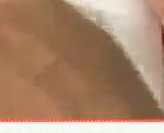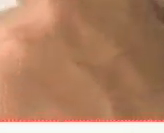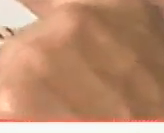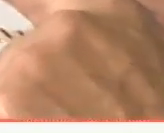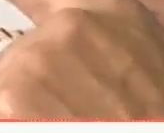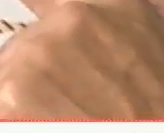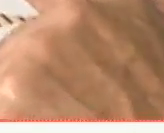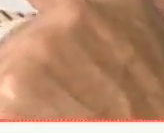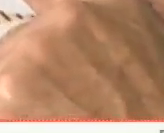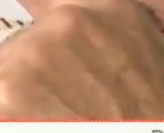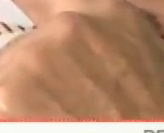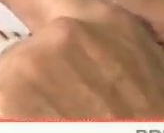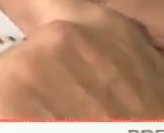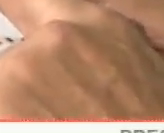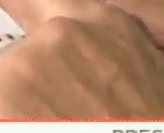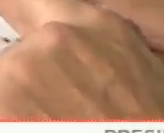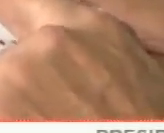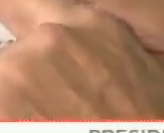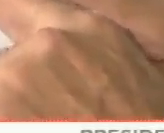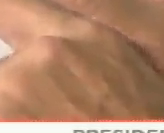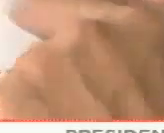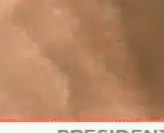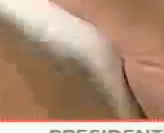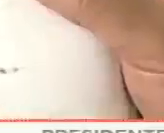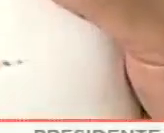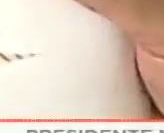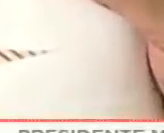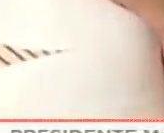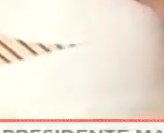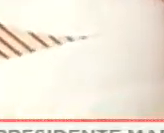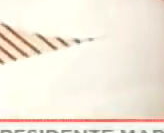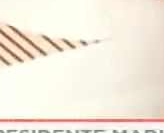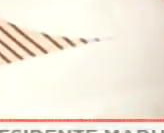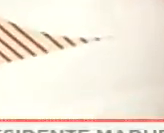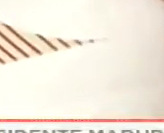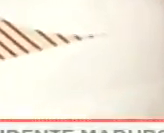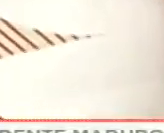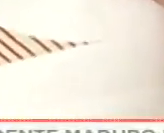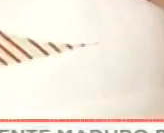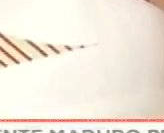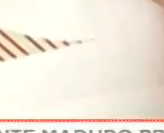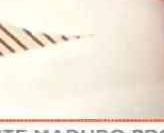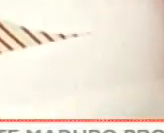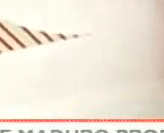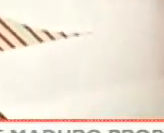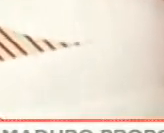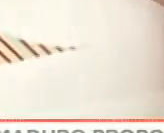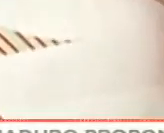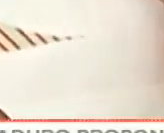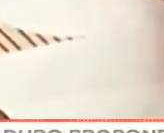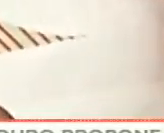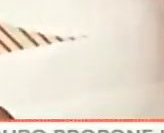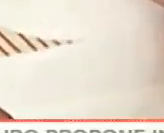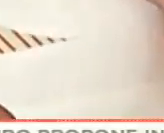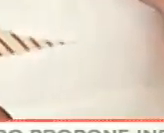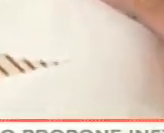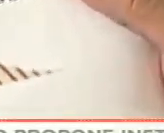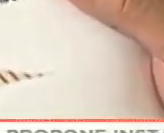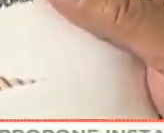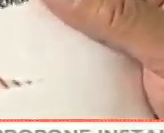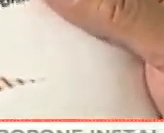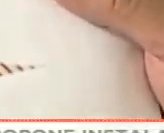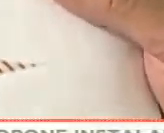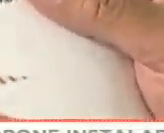la capacidad de atención de los pacientes era muchísimo mayor que esos primeros casos. Y si